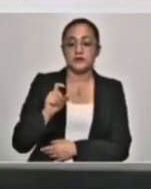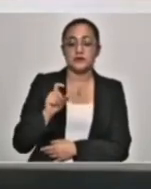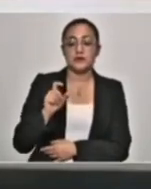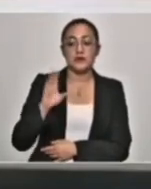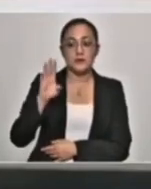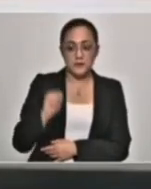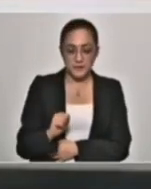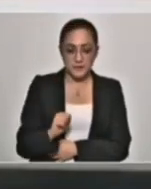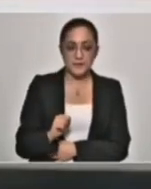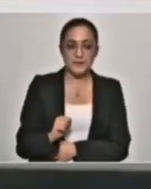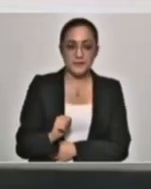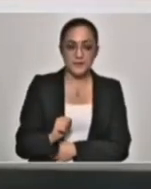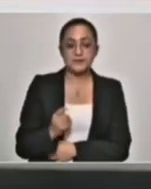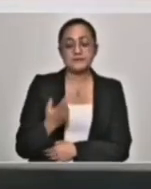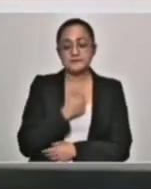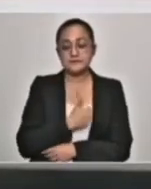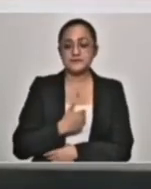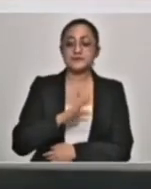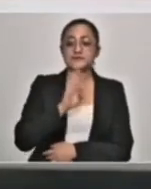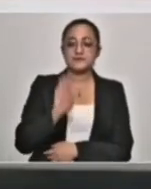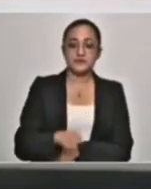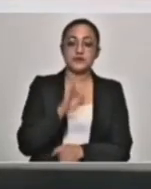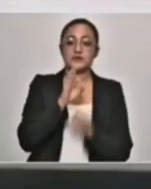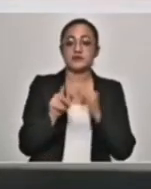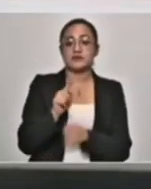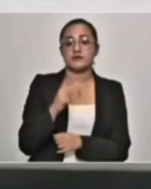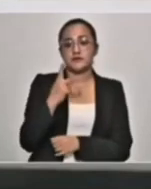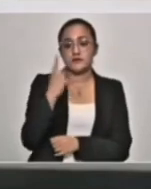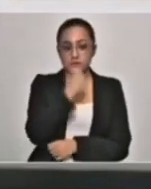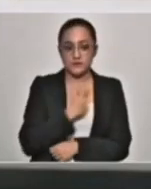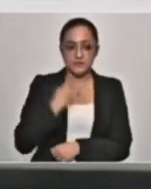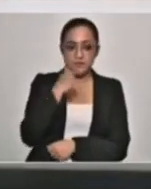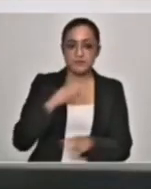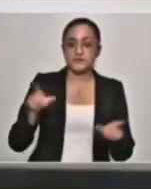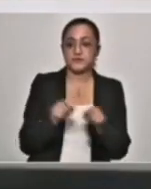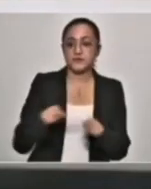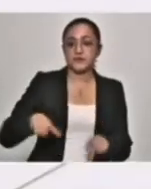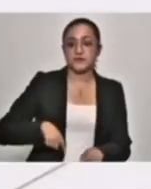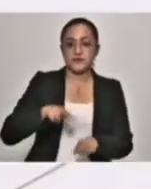29 lamentables defunciones en las últimas 72 horas. ¿Es cuánto, gobernador?